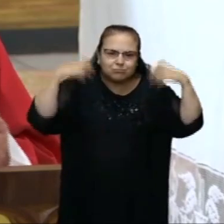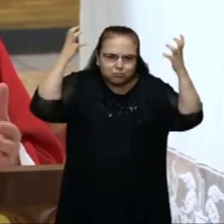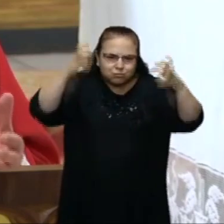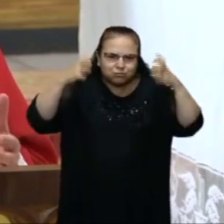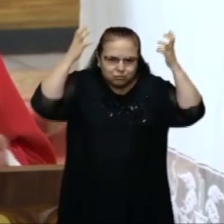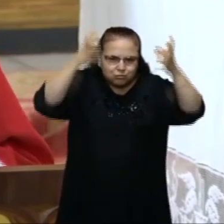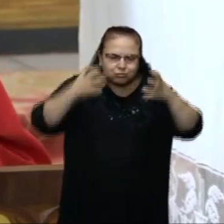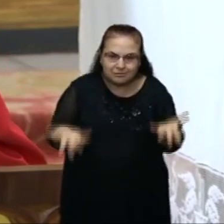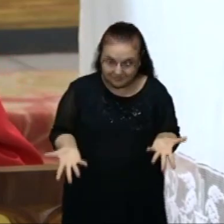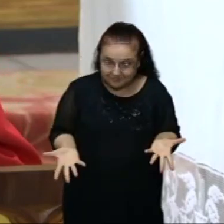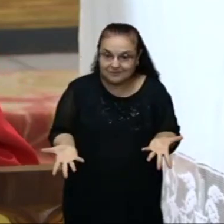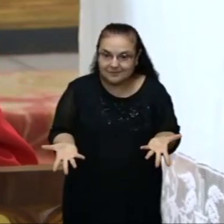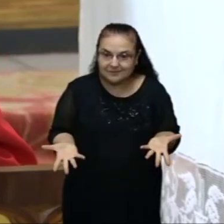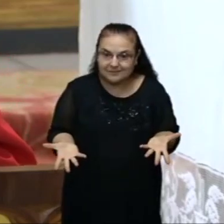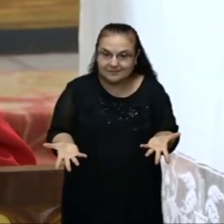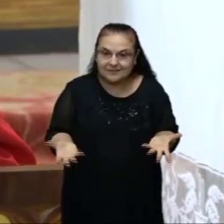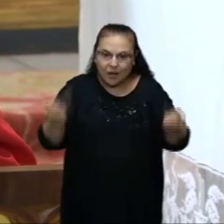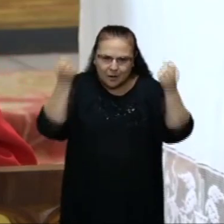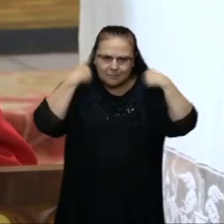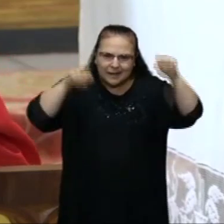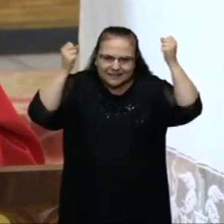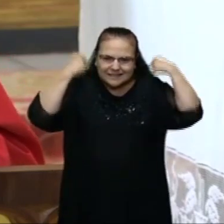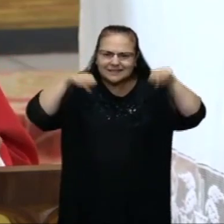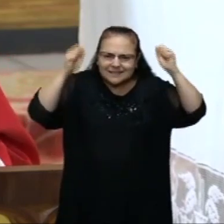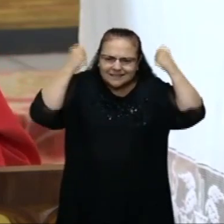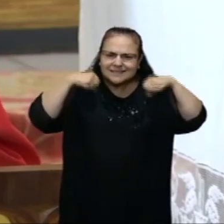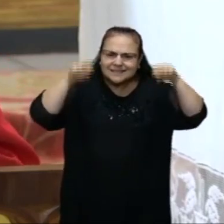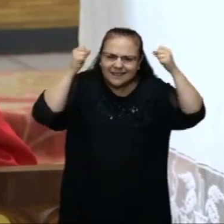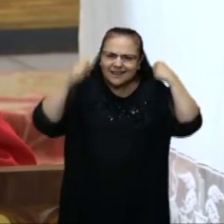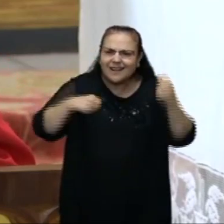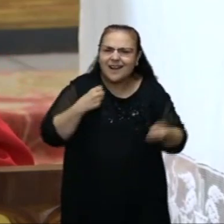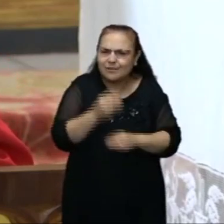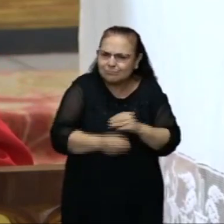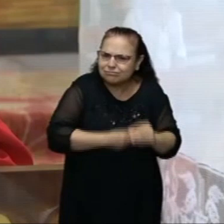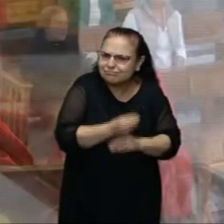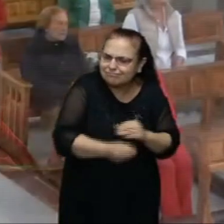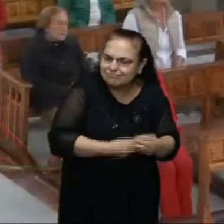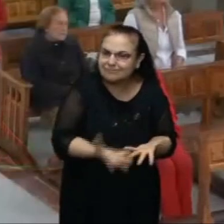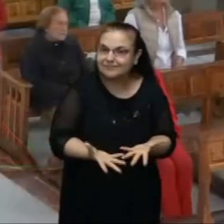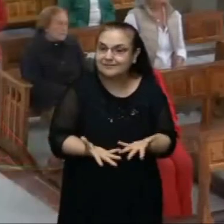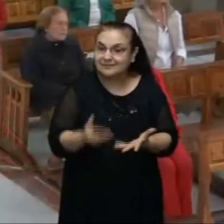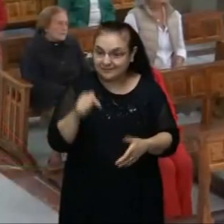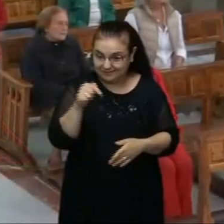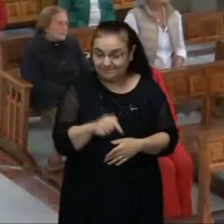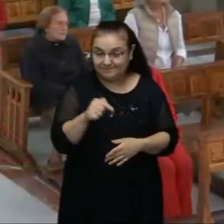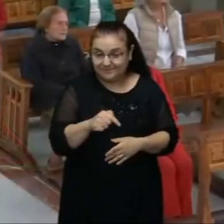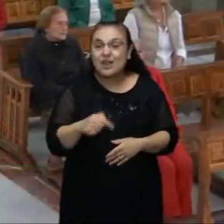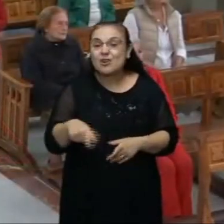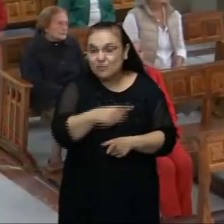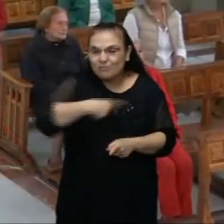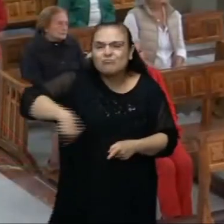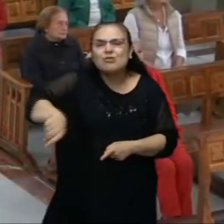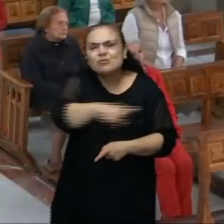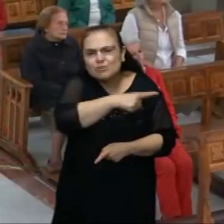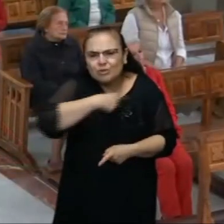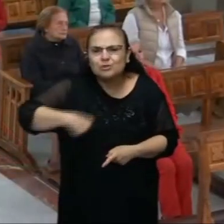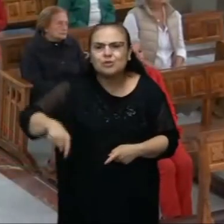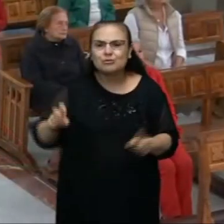familia, el nuevo pueblo de Dios, los que formamos la Iglesia. Somos la nueva familia de